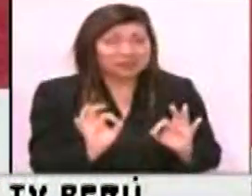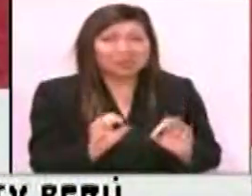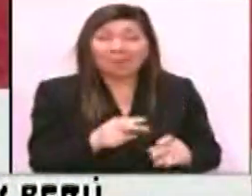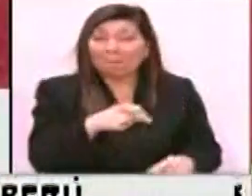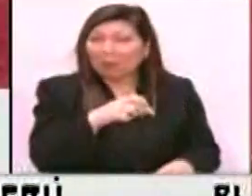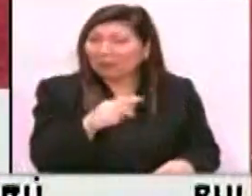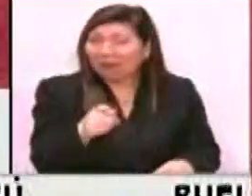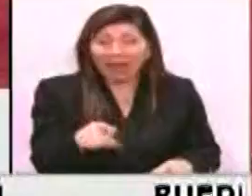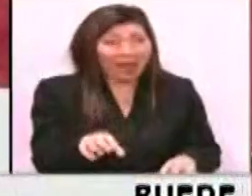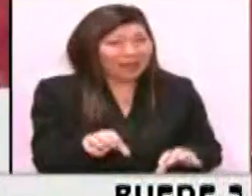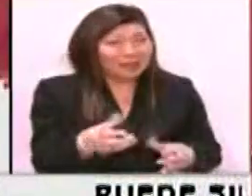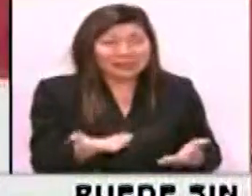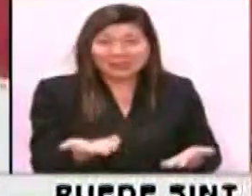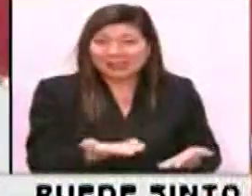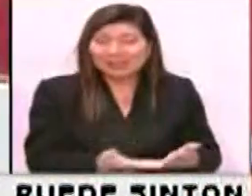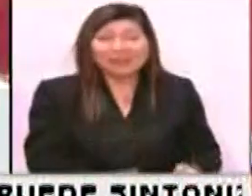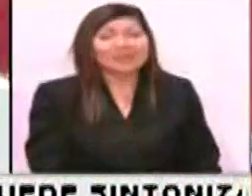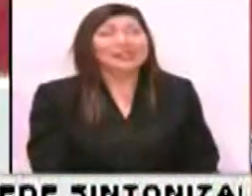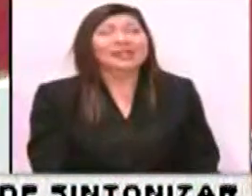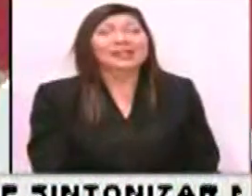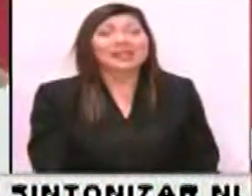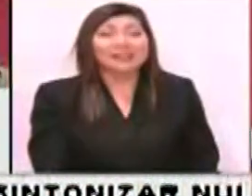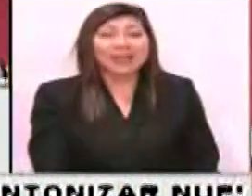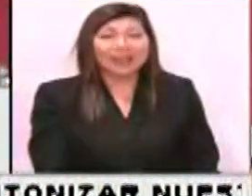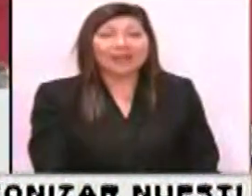Pedro Pablo Kuczynski y las declaró.